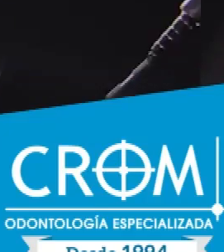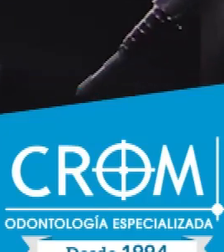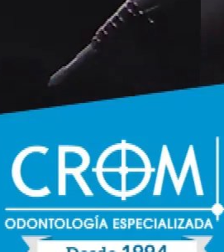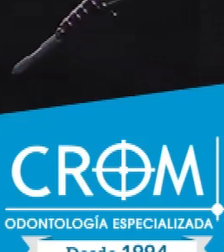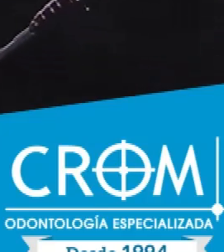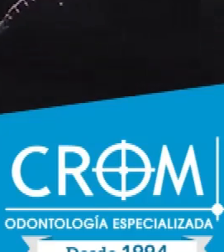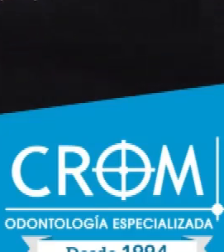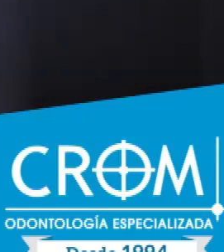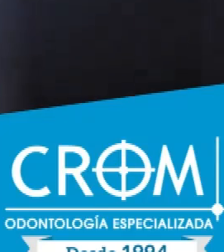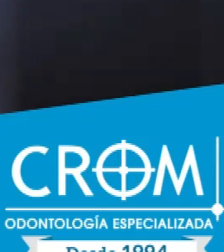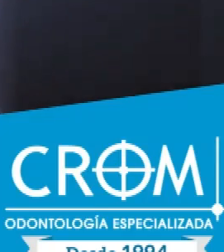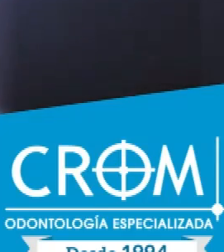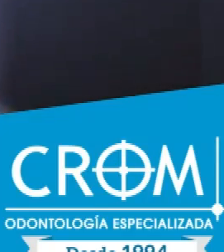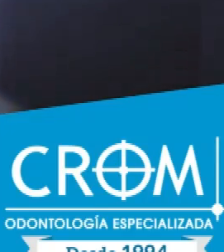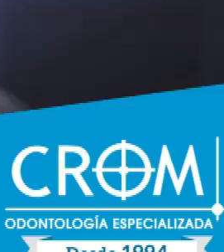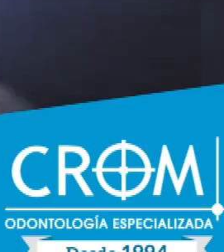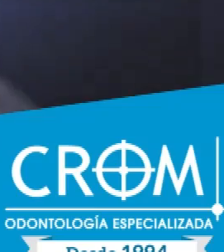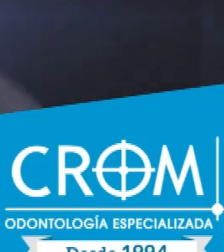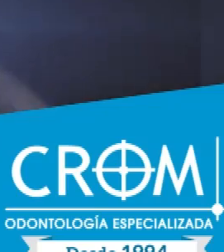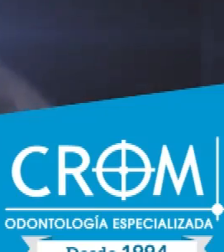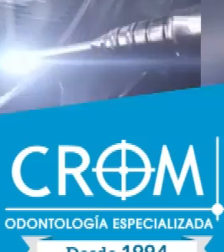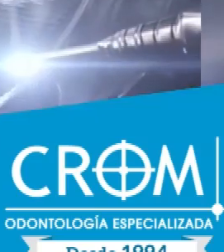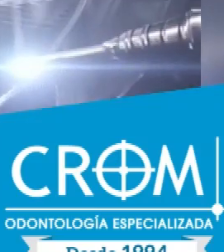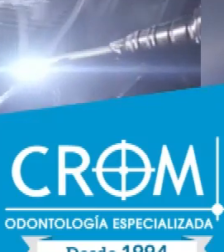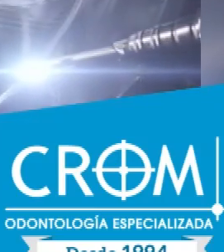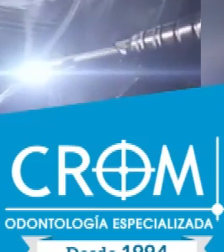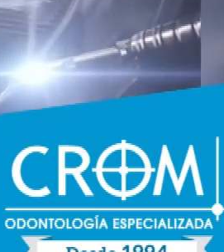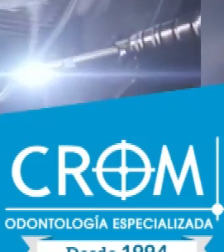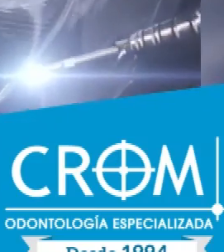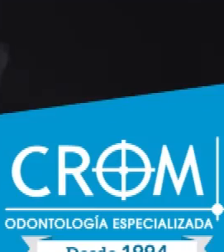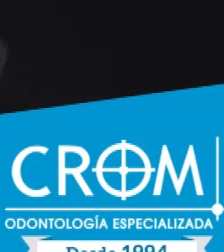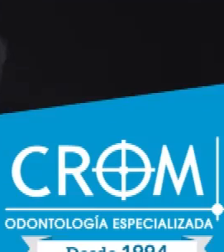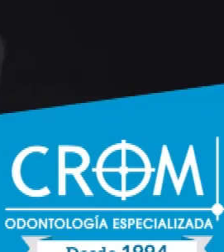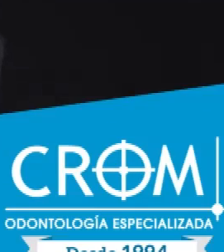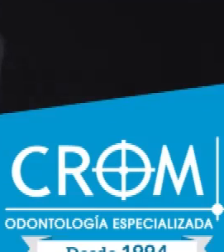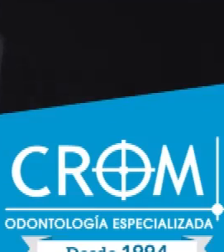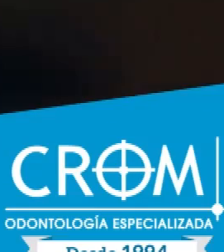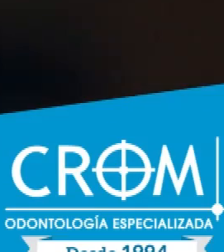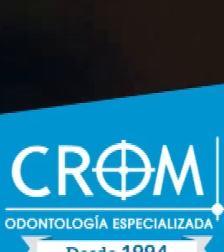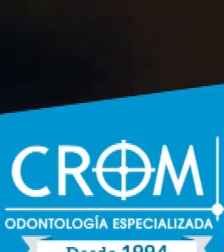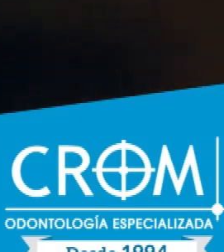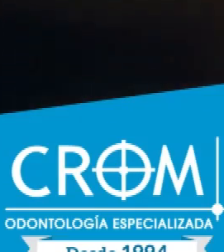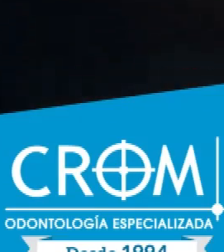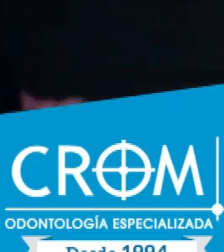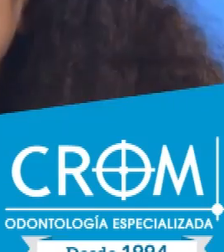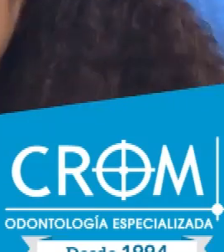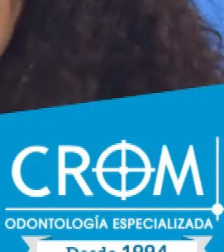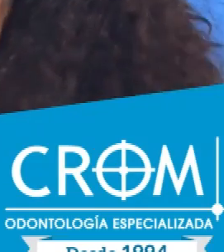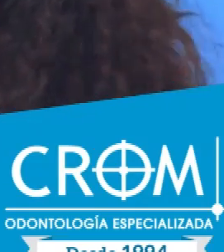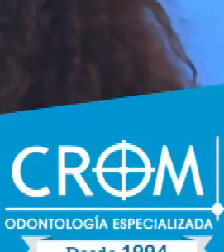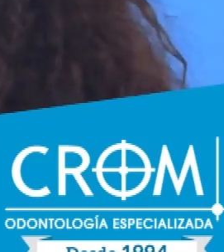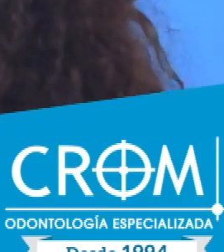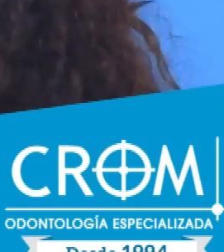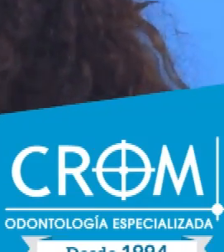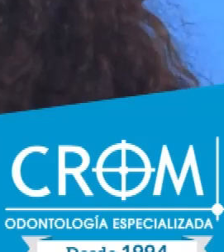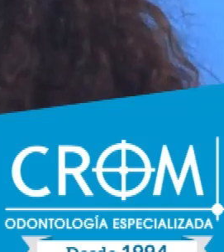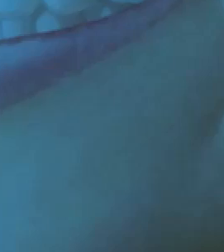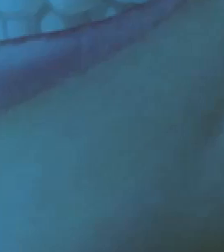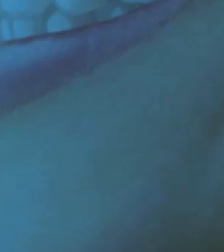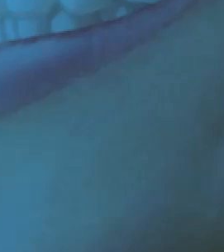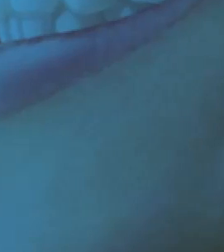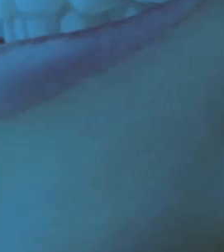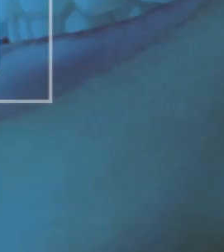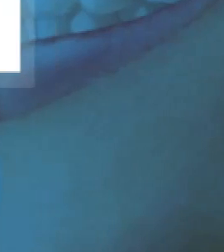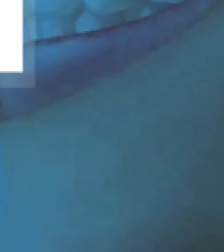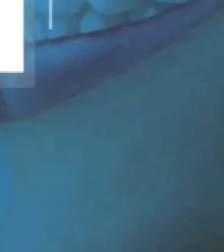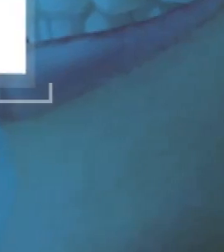Invisalign, ortodoncia invisible, resultados muy visibles, únicos certificados en Santander. Luce tu sonrisa, no tus brackets. Chrome,